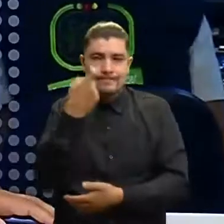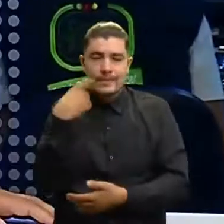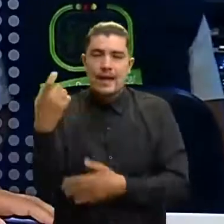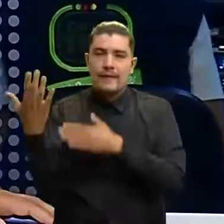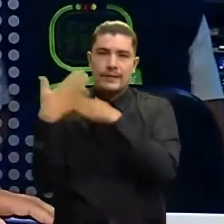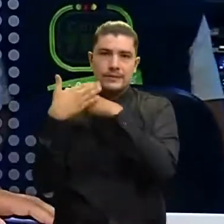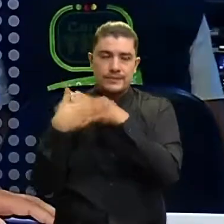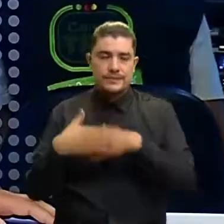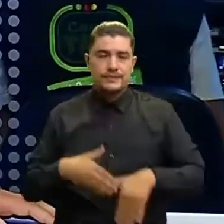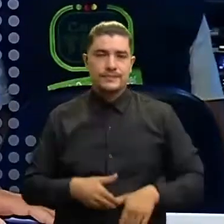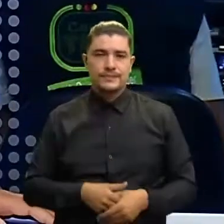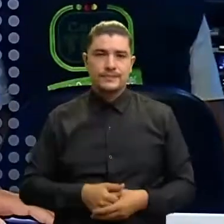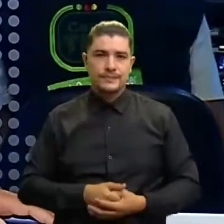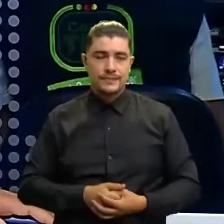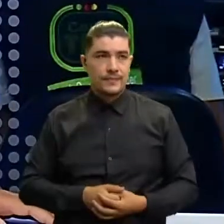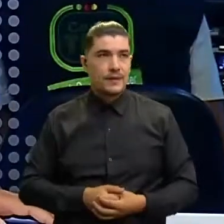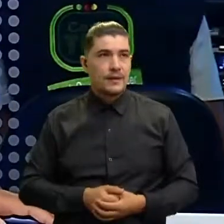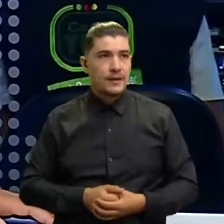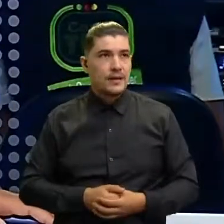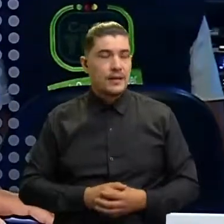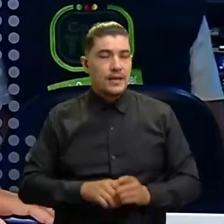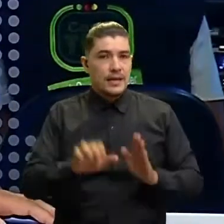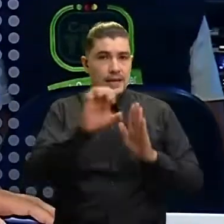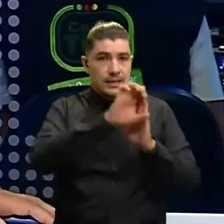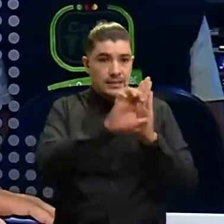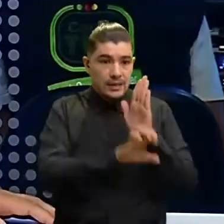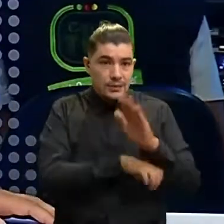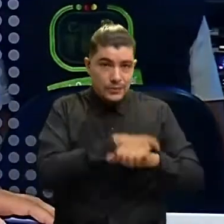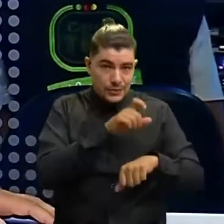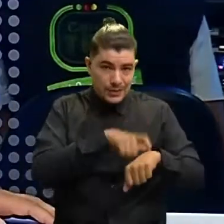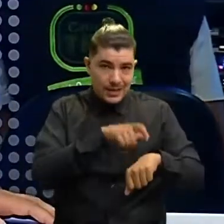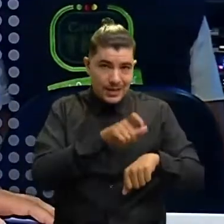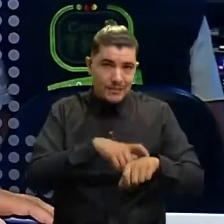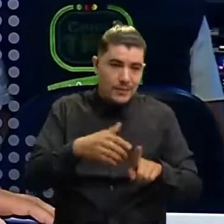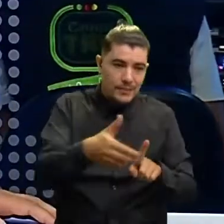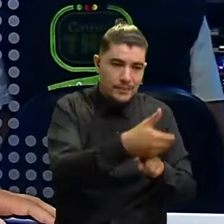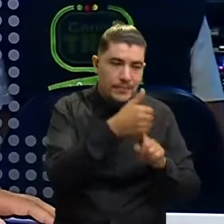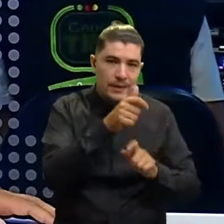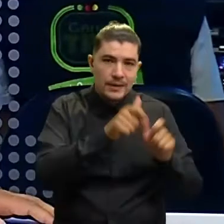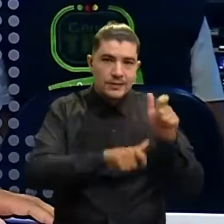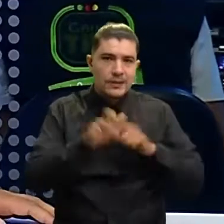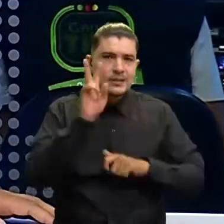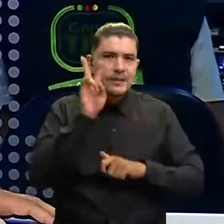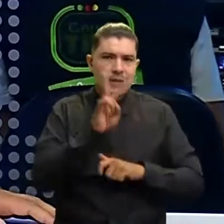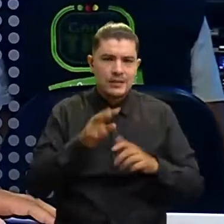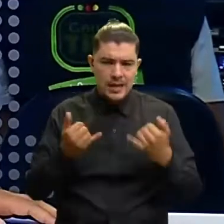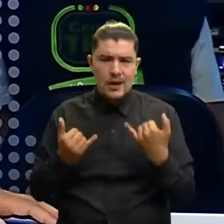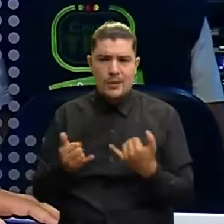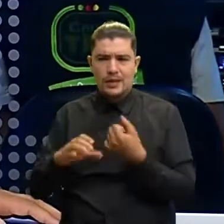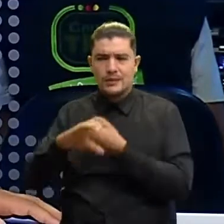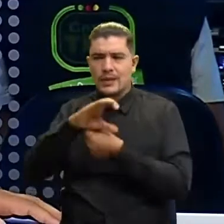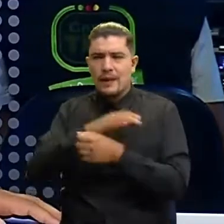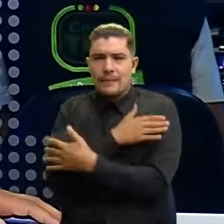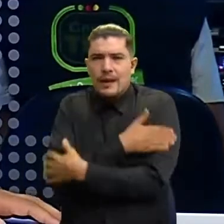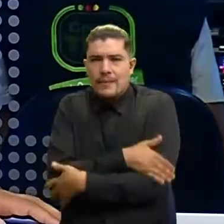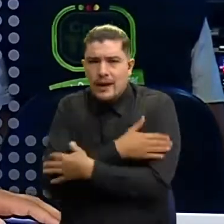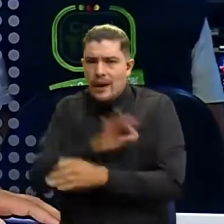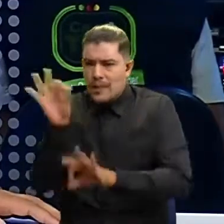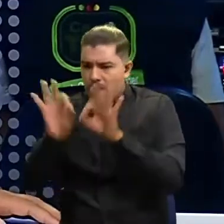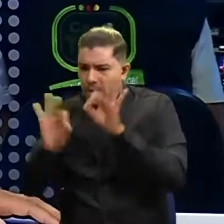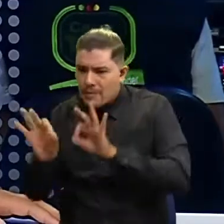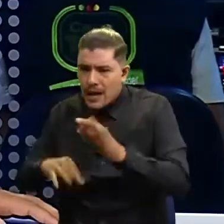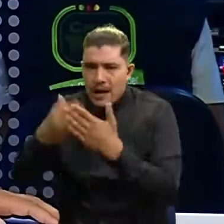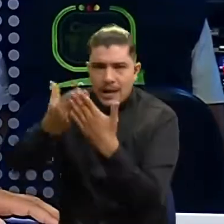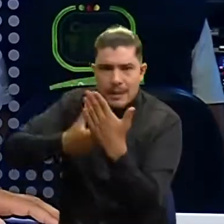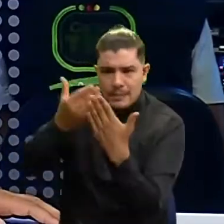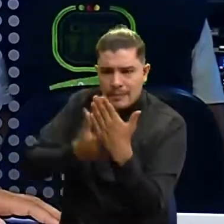Con la estrategia del Estatuto Temporal para Personas Migrantes en Pamplona se desarrolla la recepción de documentos y afiliación de venezolanos. A esa